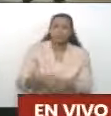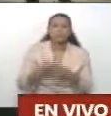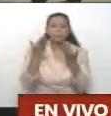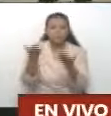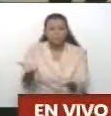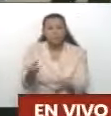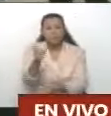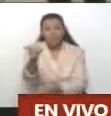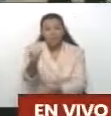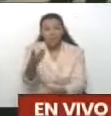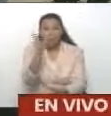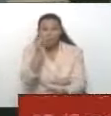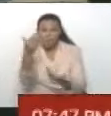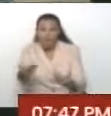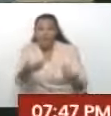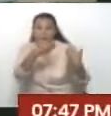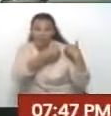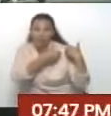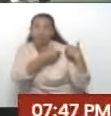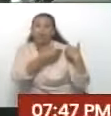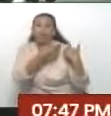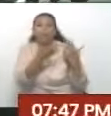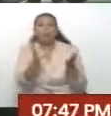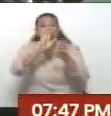vuelta feliz a la patria, Pedro Sazone.